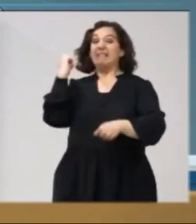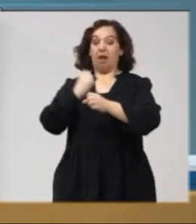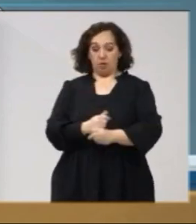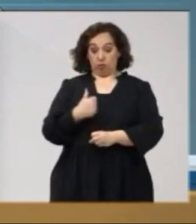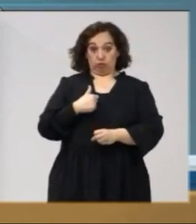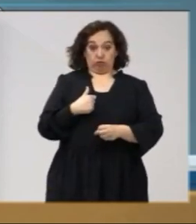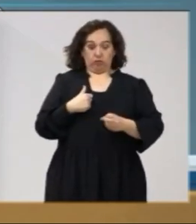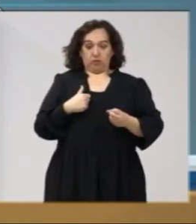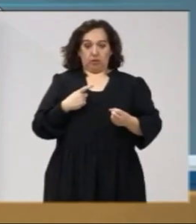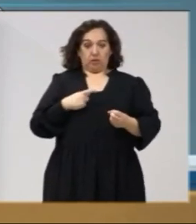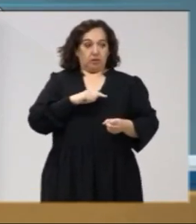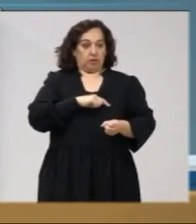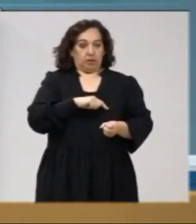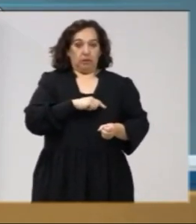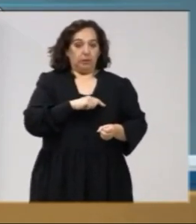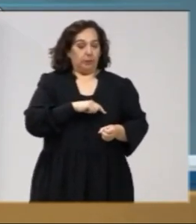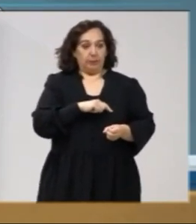pues me entró